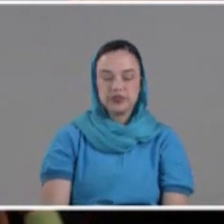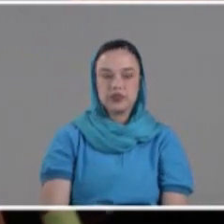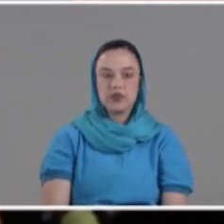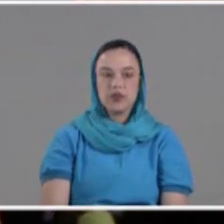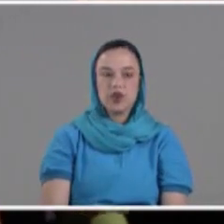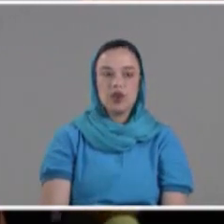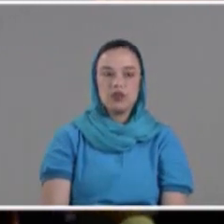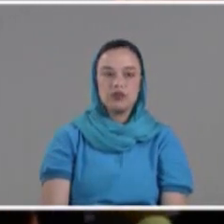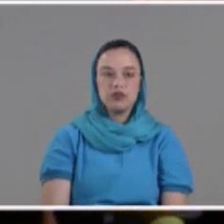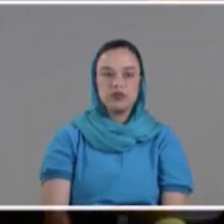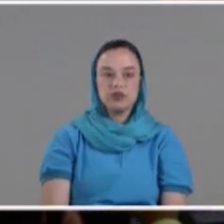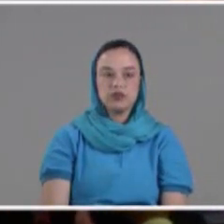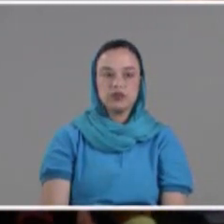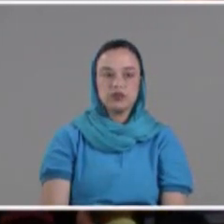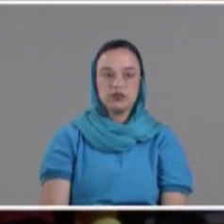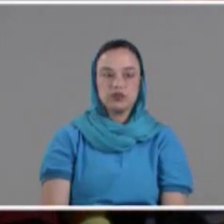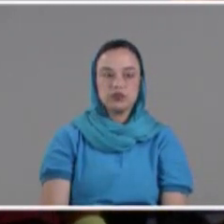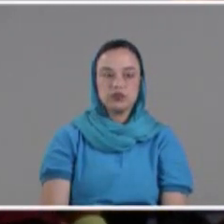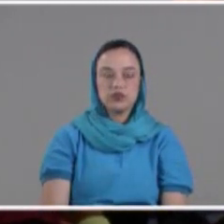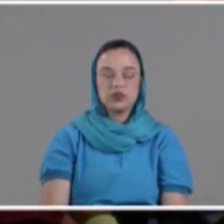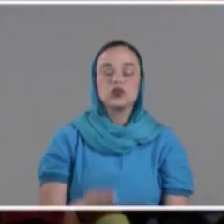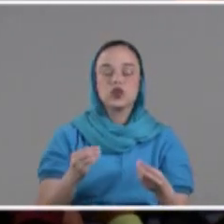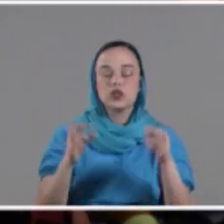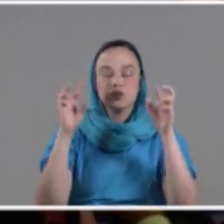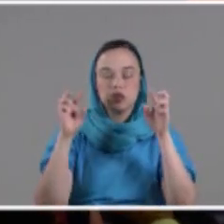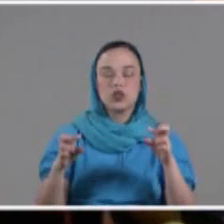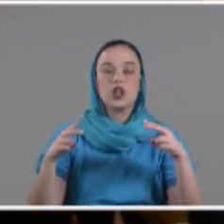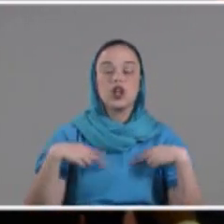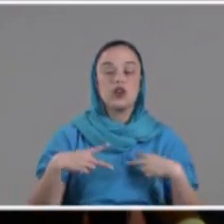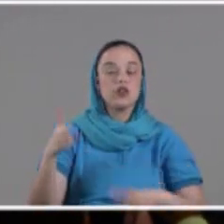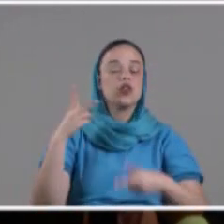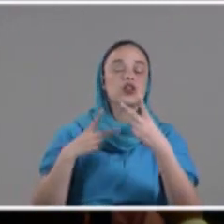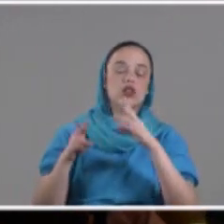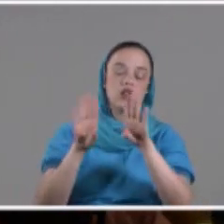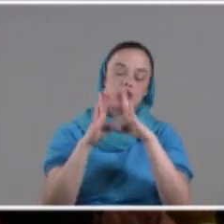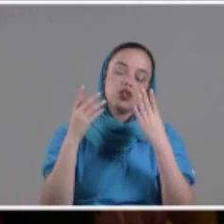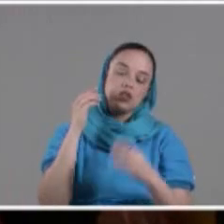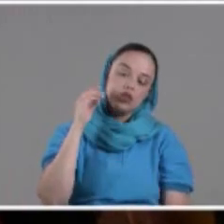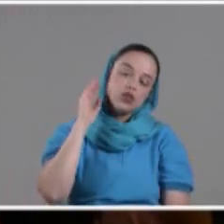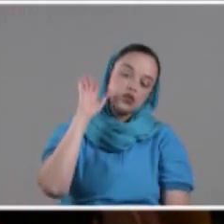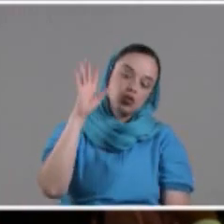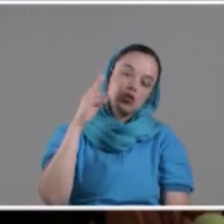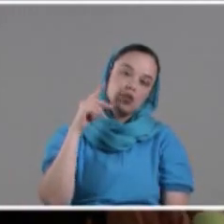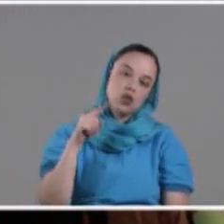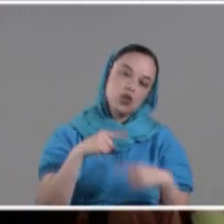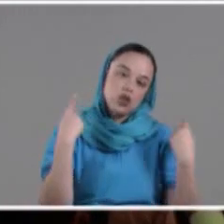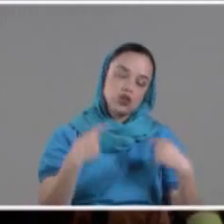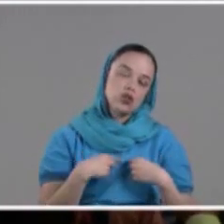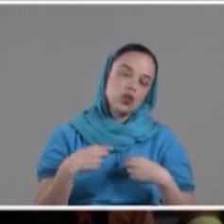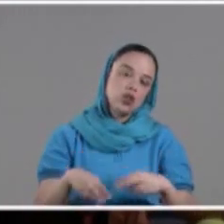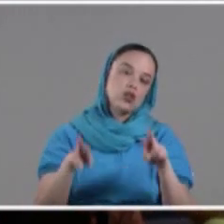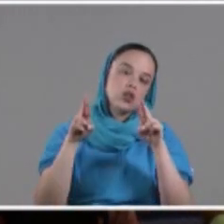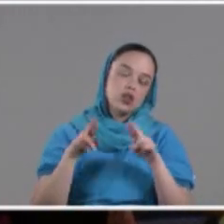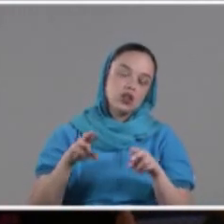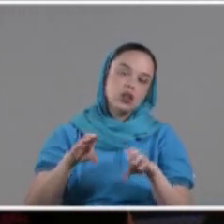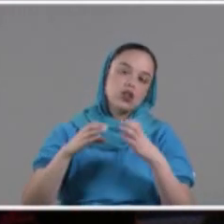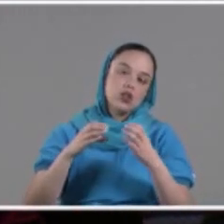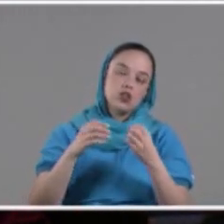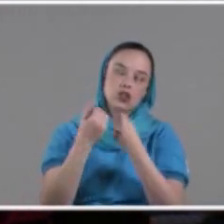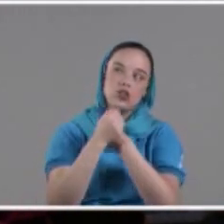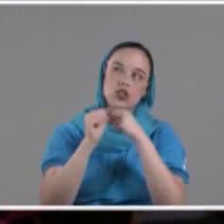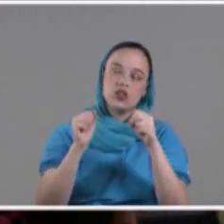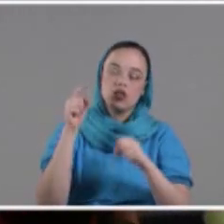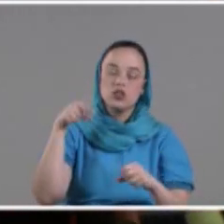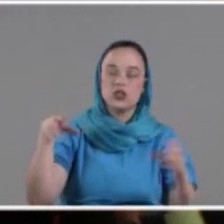Mira las personas que han venido señor abriendo su corazón para recibirte como Salvador en